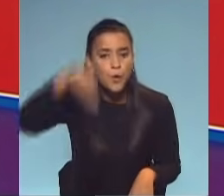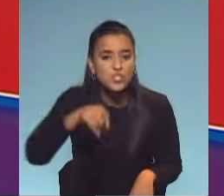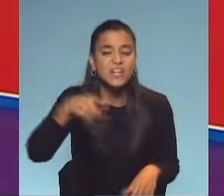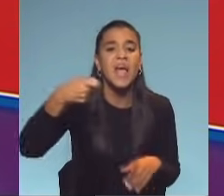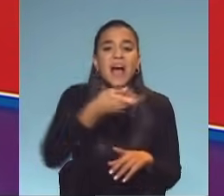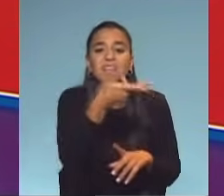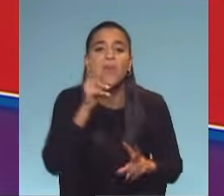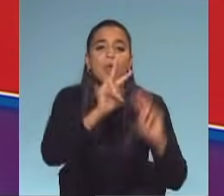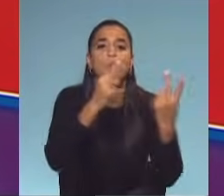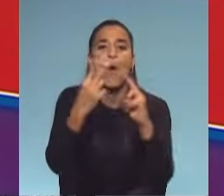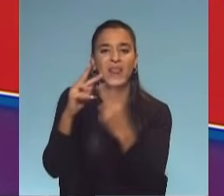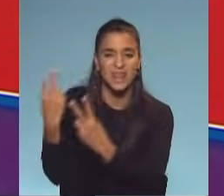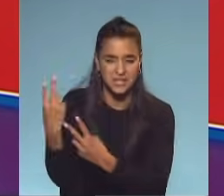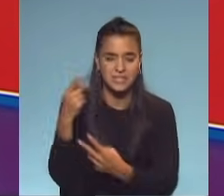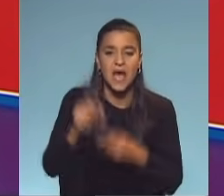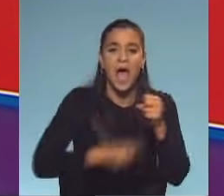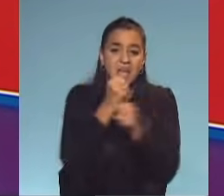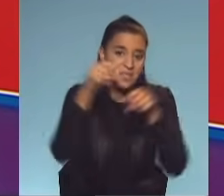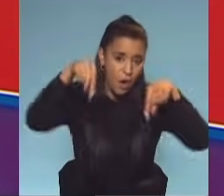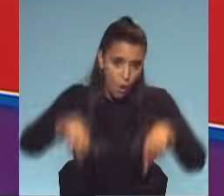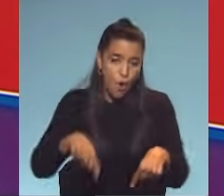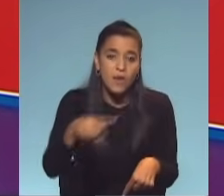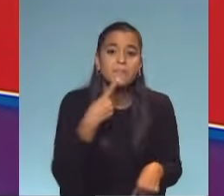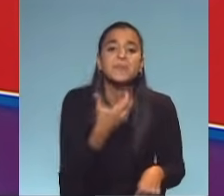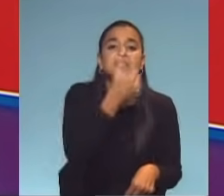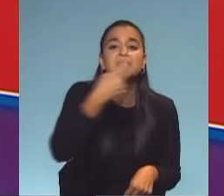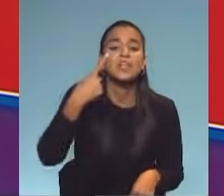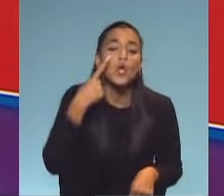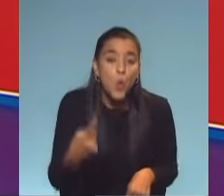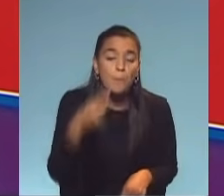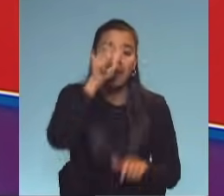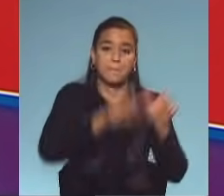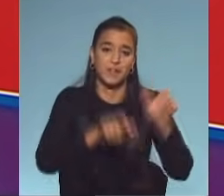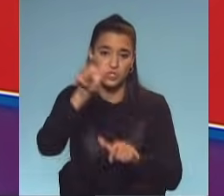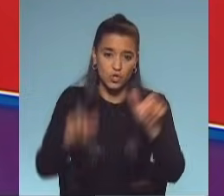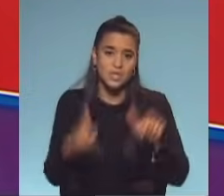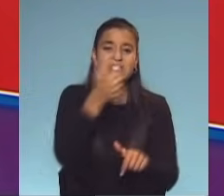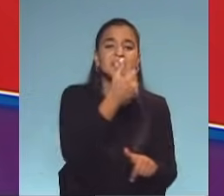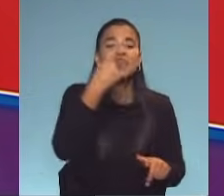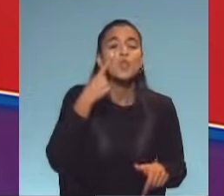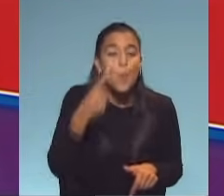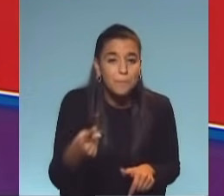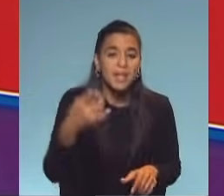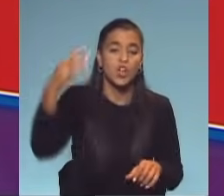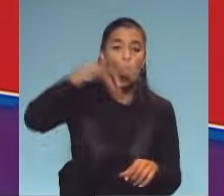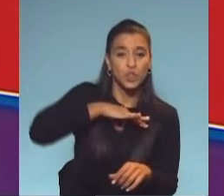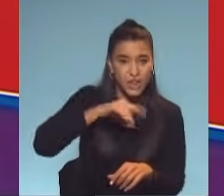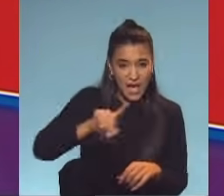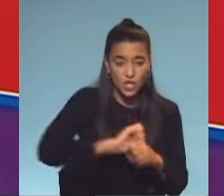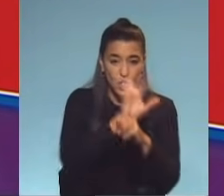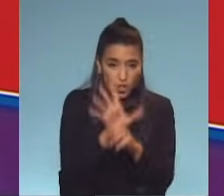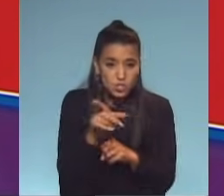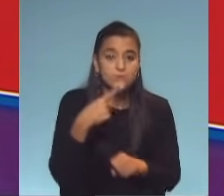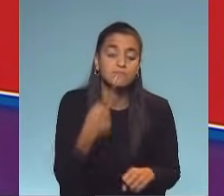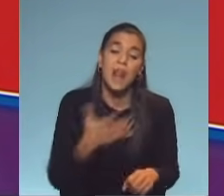la cantidad de fallecidos hasta el momento. Esos 61.000 personas, 61.000 contagios que